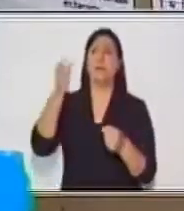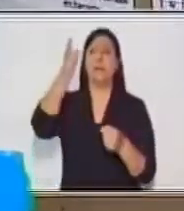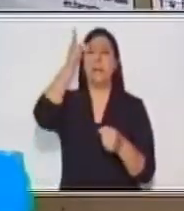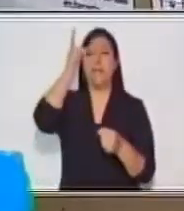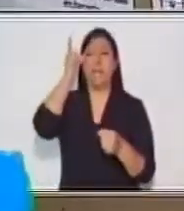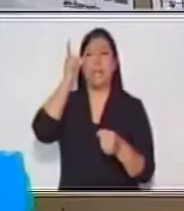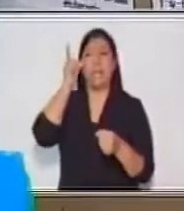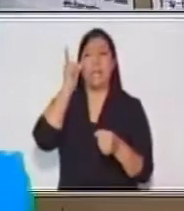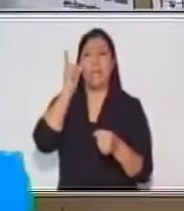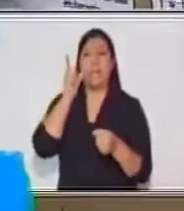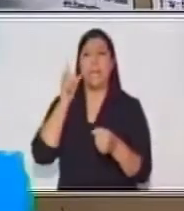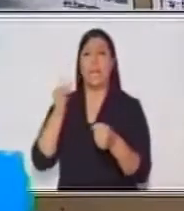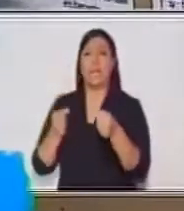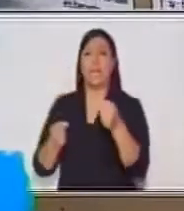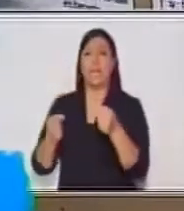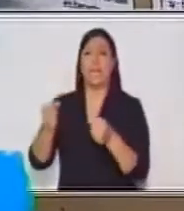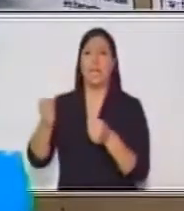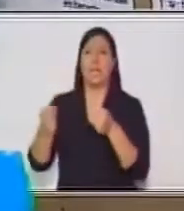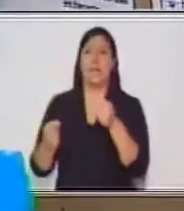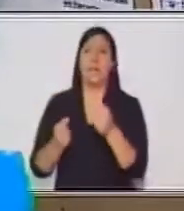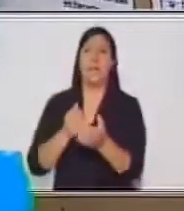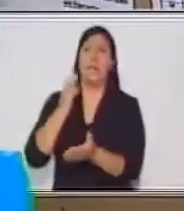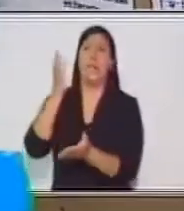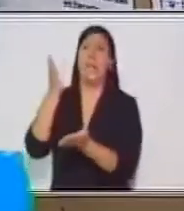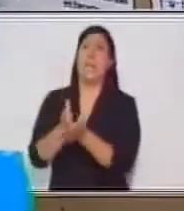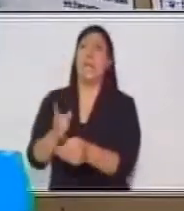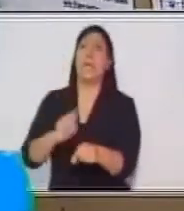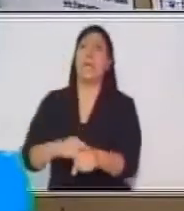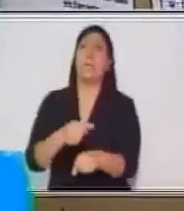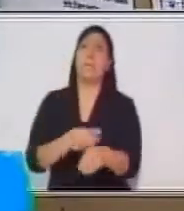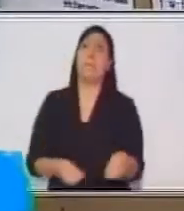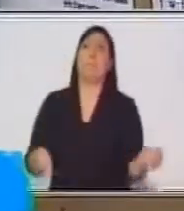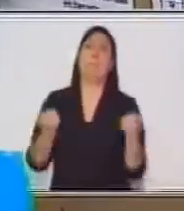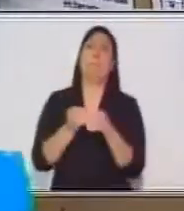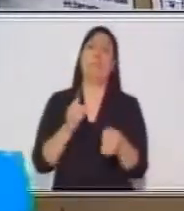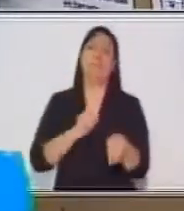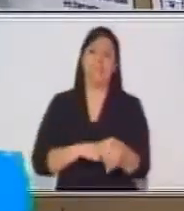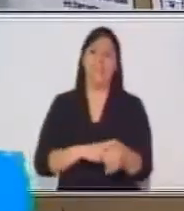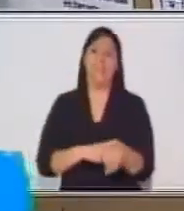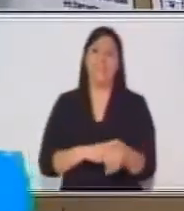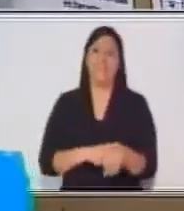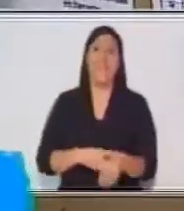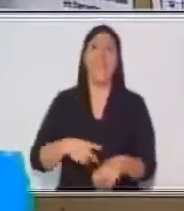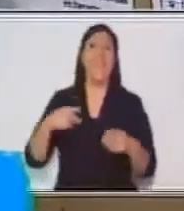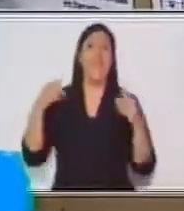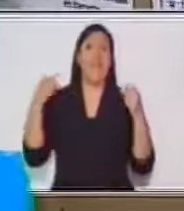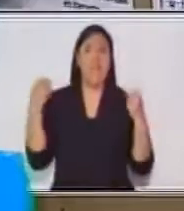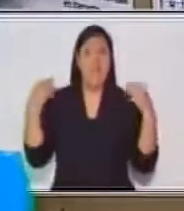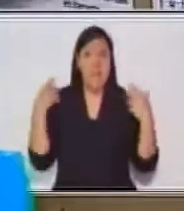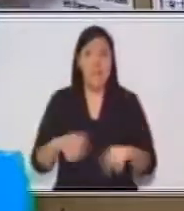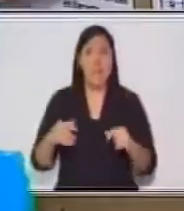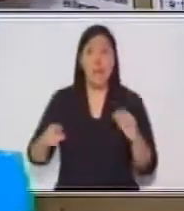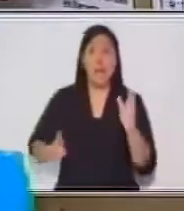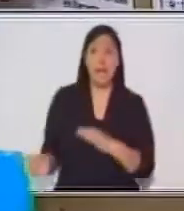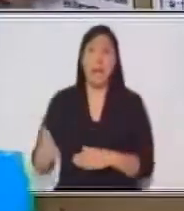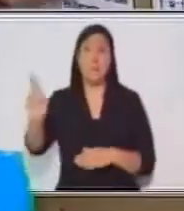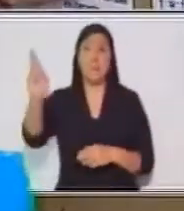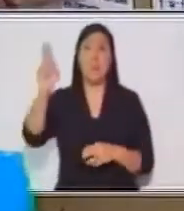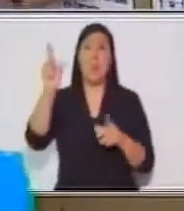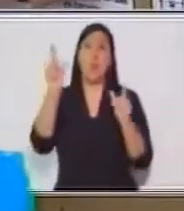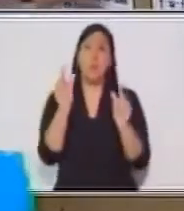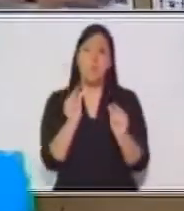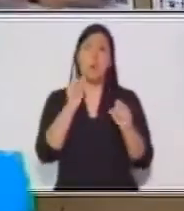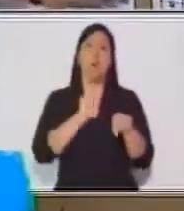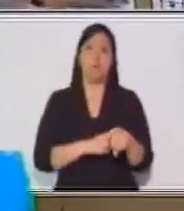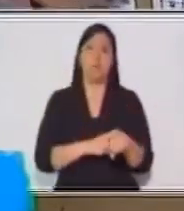velocidad aumenta, el tiempo disminuye. Y si va despacio, pues se va a tardar más tiempo. Entonces, la cantidad de